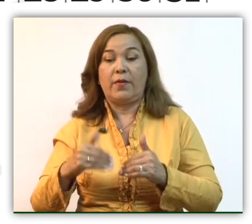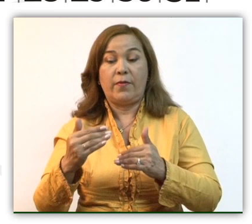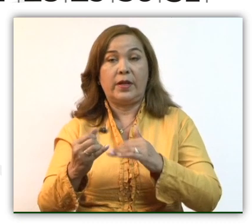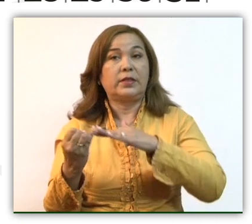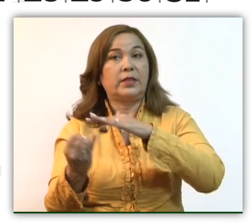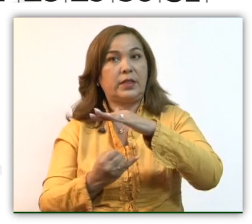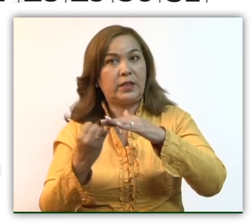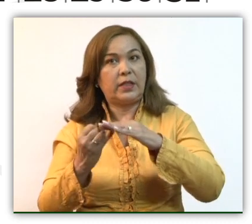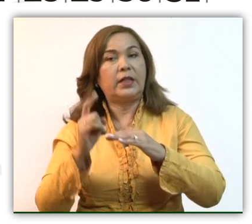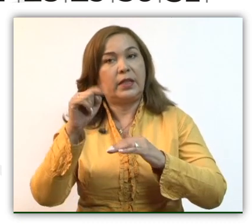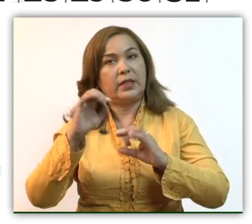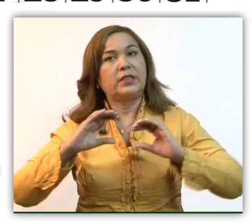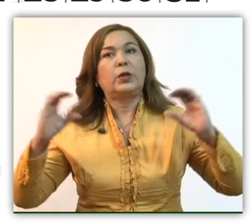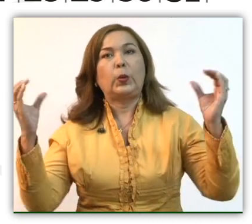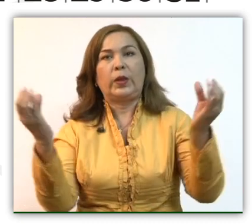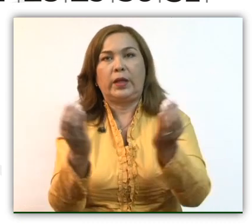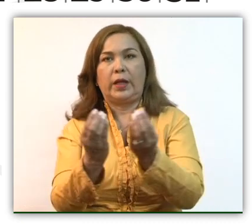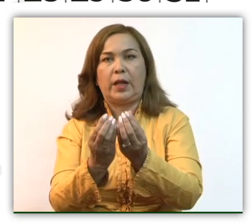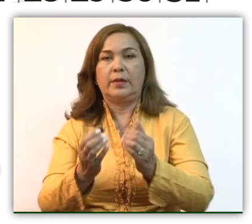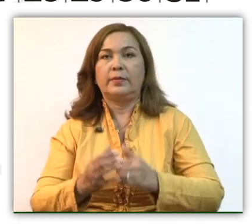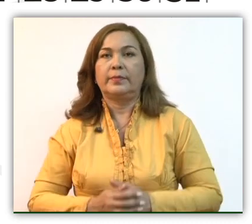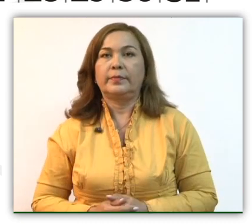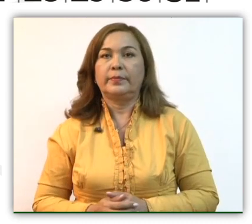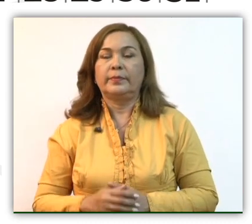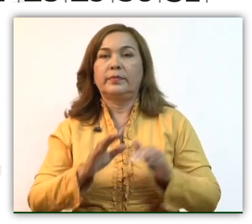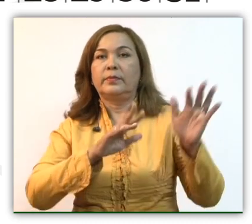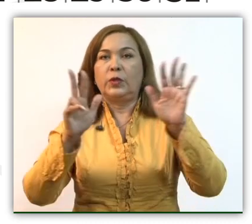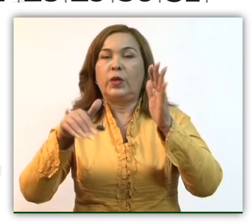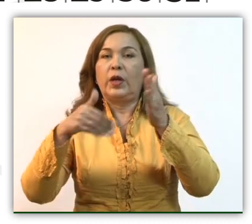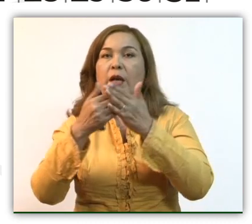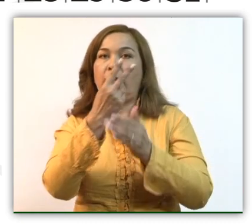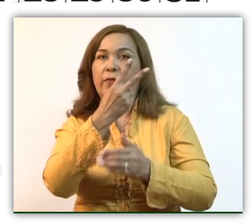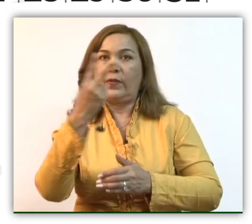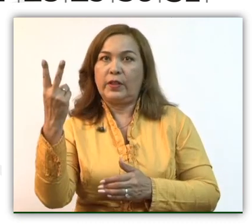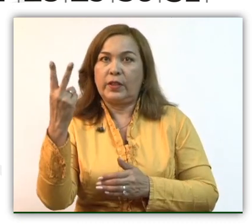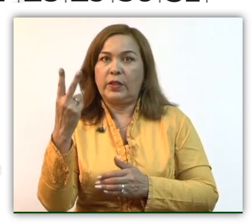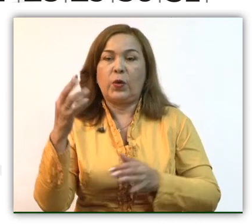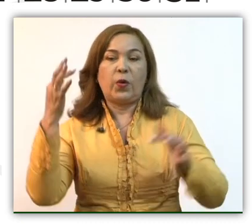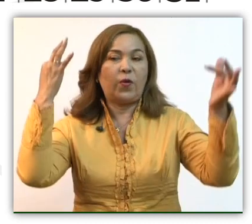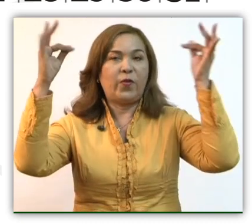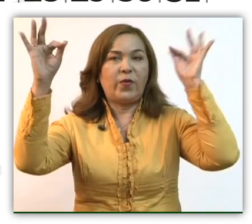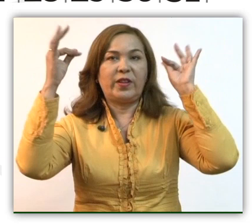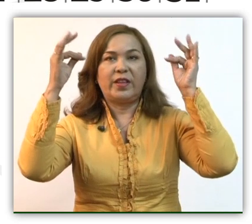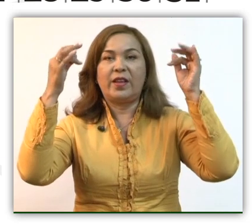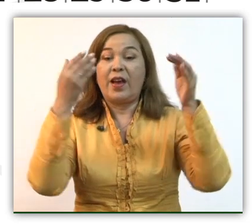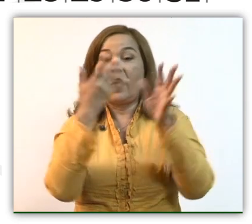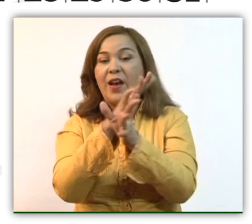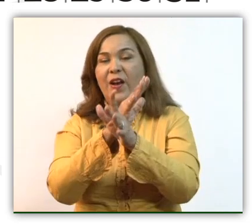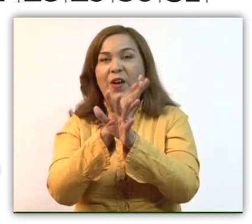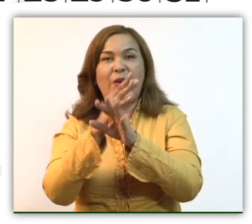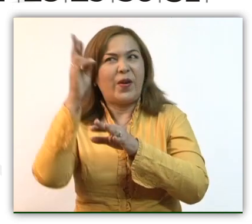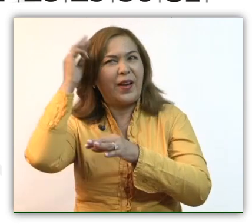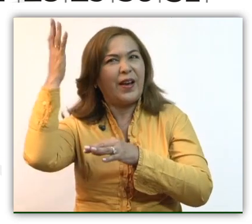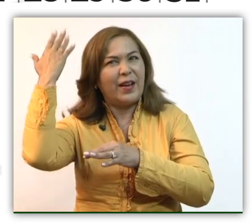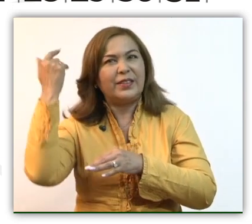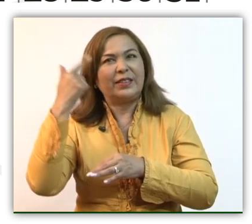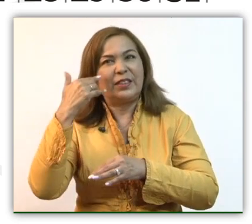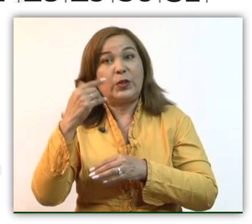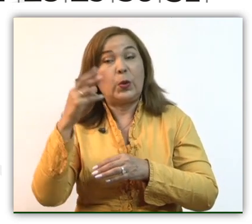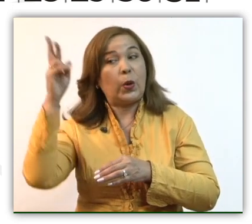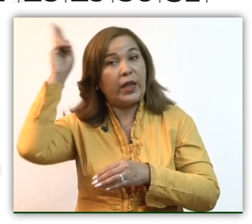Educación Básica, Fase Institucional y Circuital. Del 18 al 22, Festival